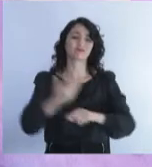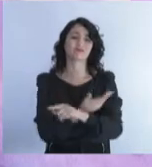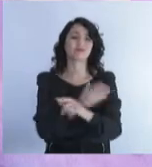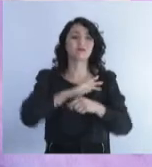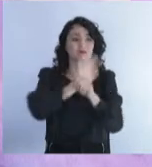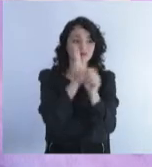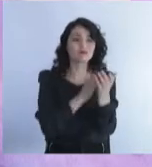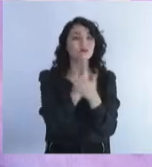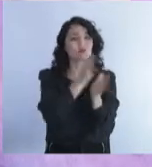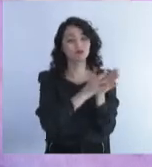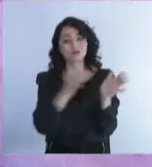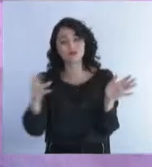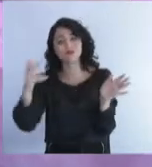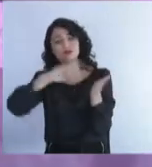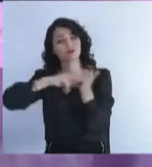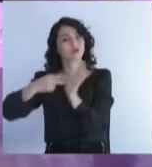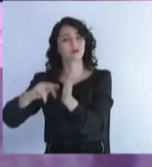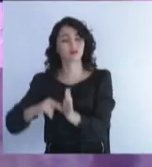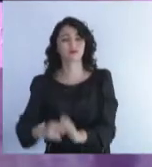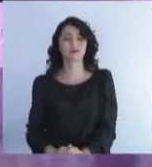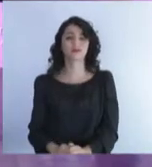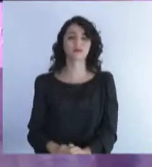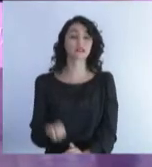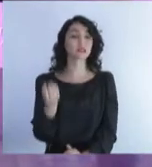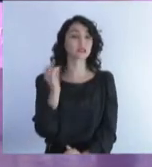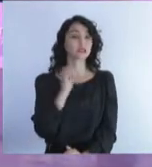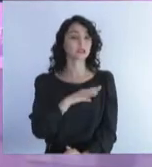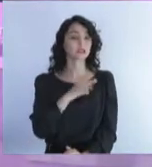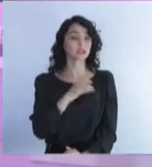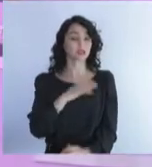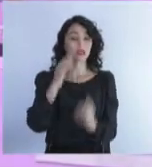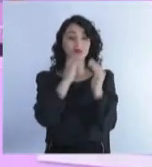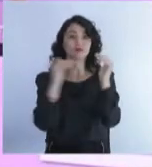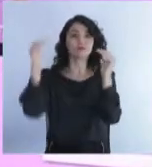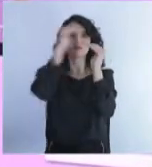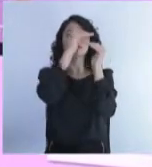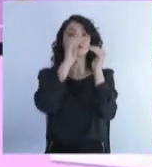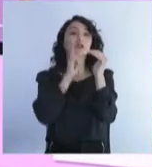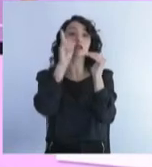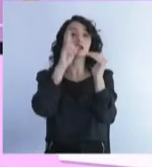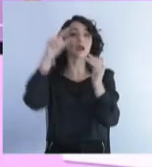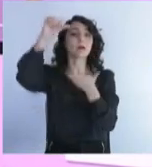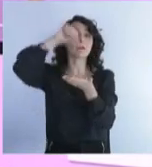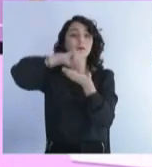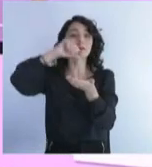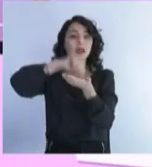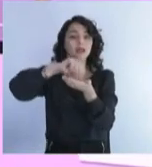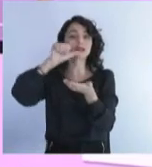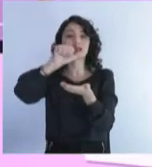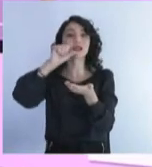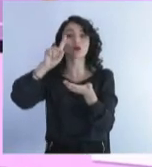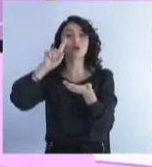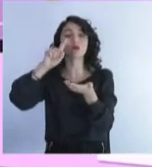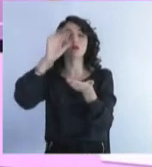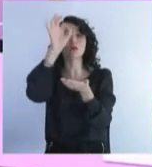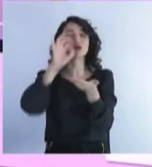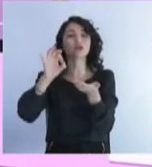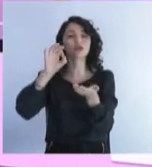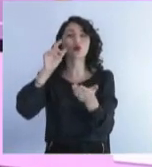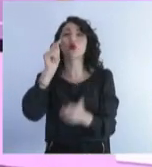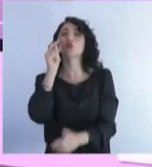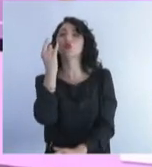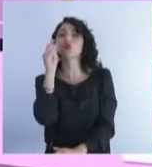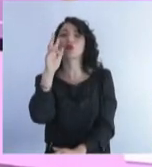pandemia. Chile solo fue superado por Turquía, con un 61%, luego